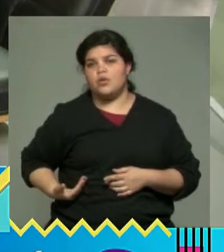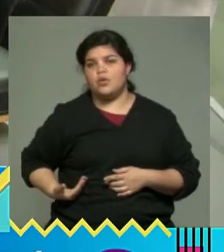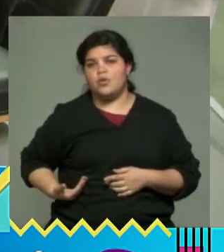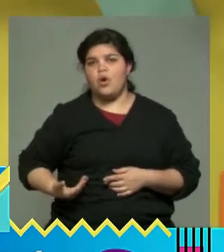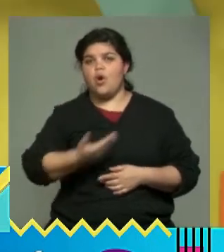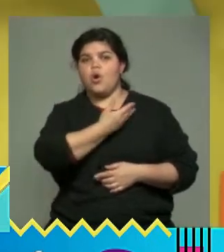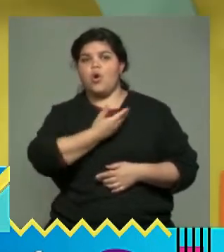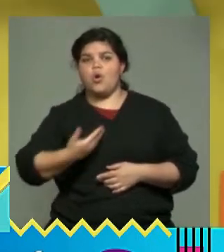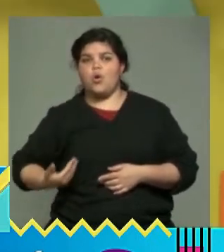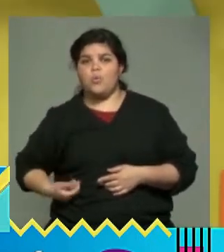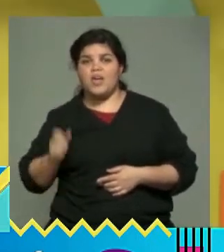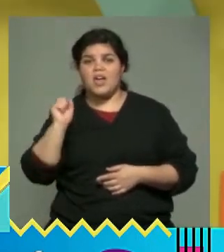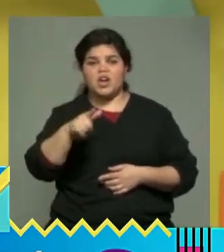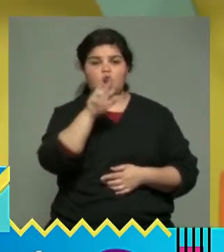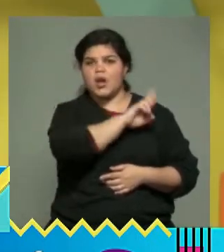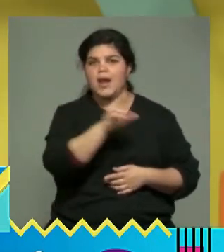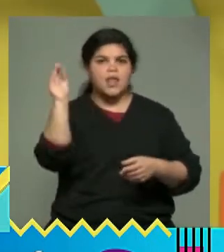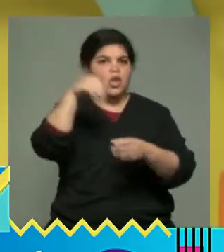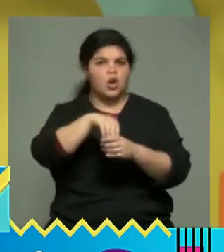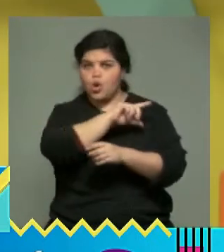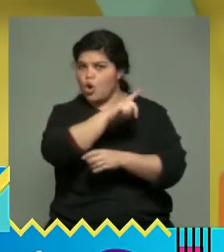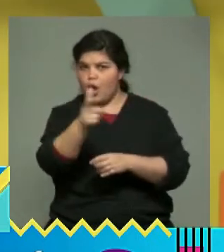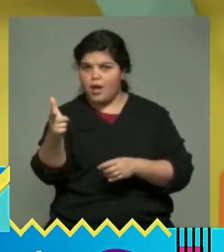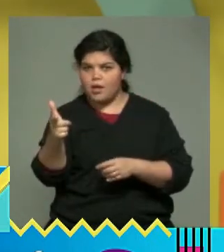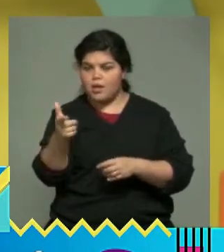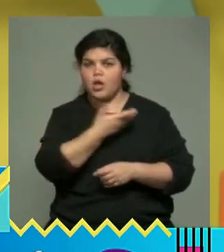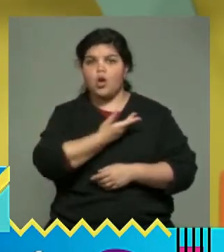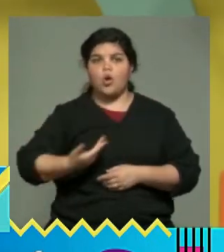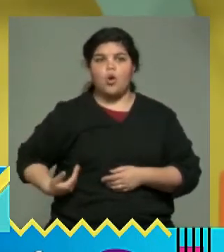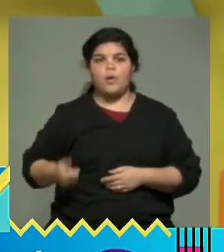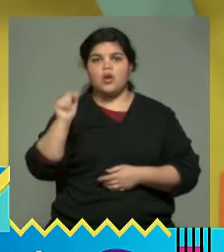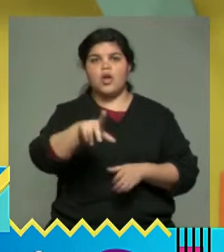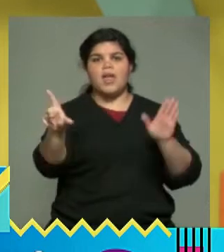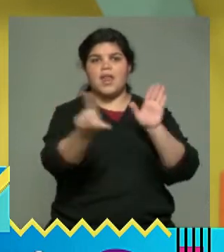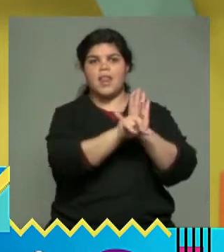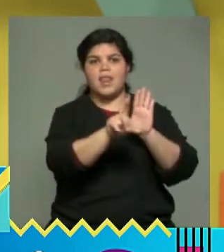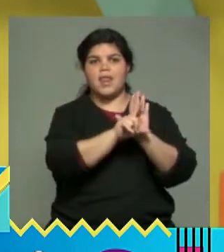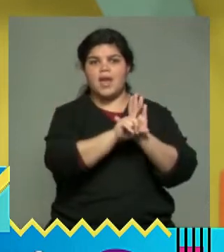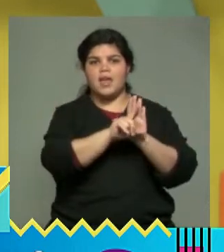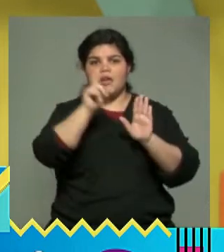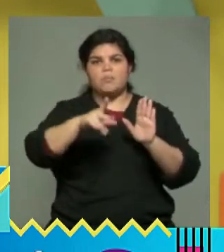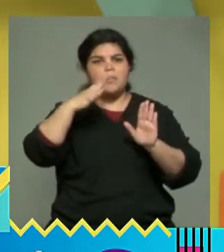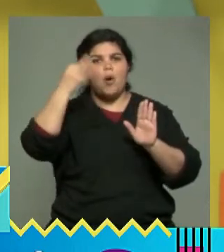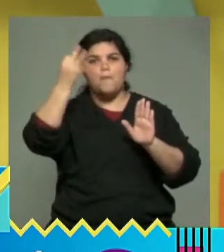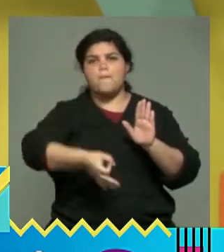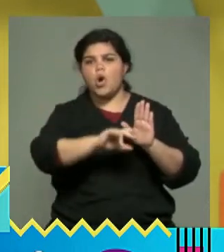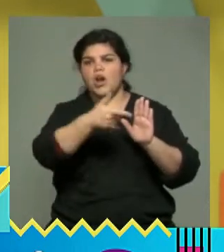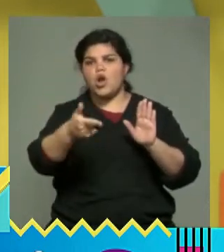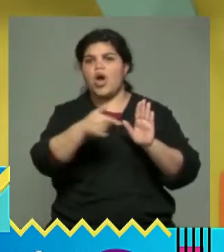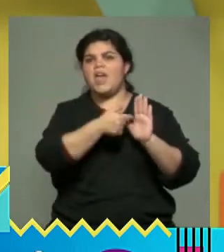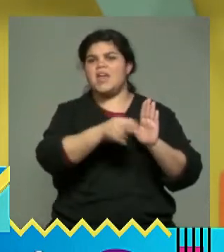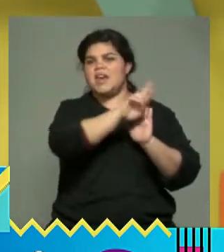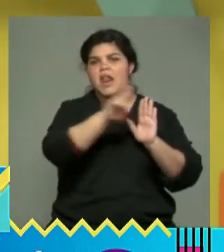el Estado es laico, ¿sí?, y el Estado no tiene que legislar mediante criterios de moralidad de una religión, ¿no es